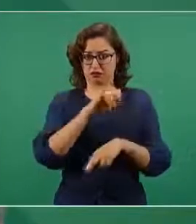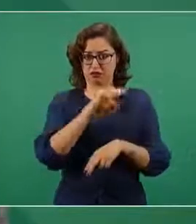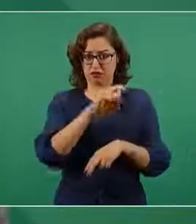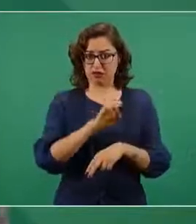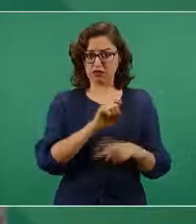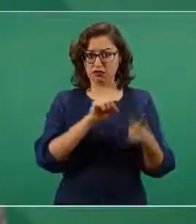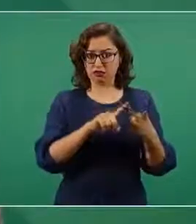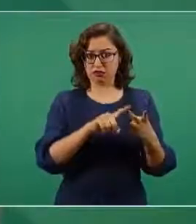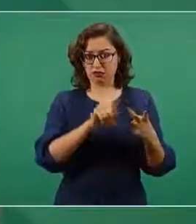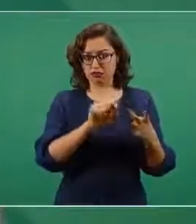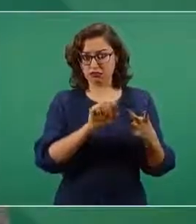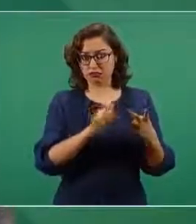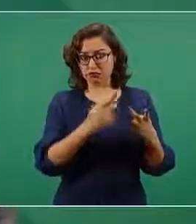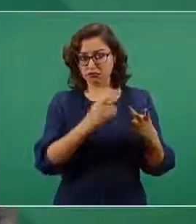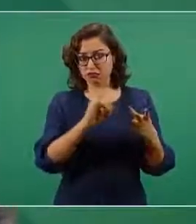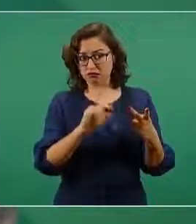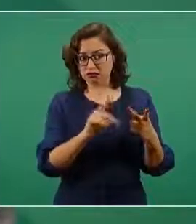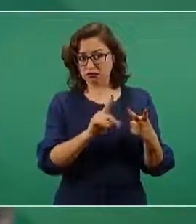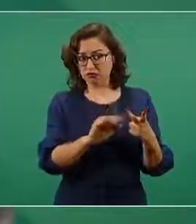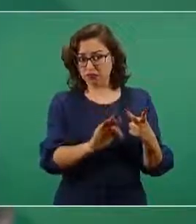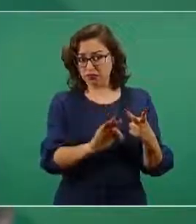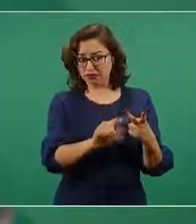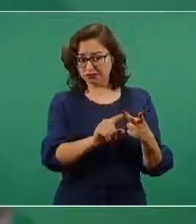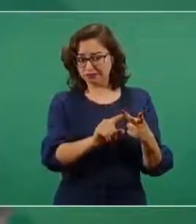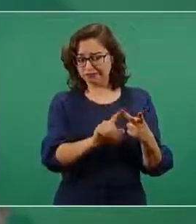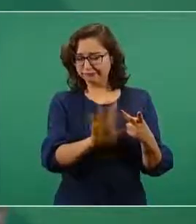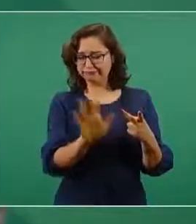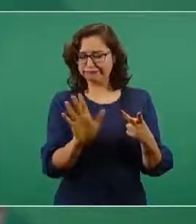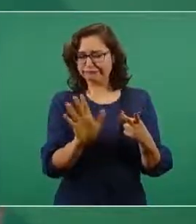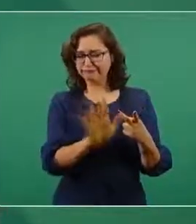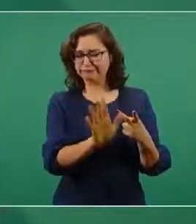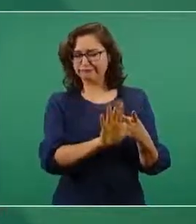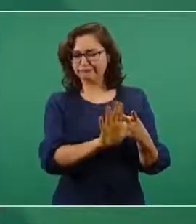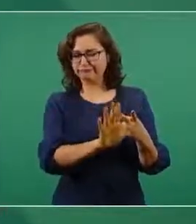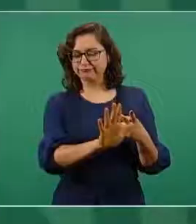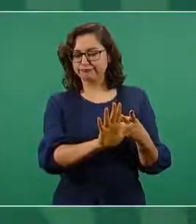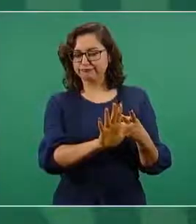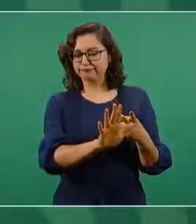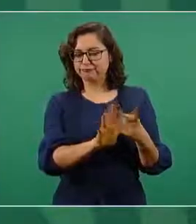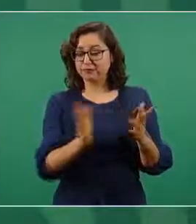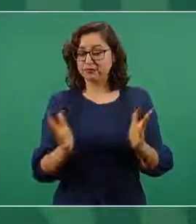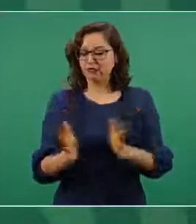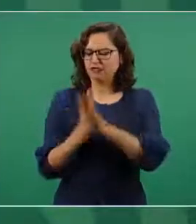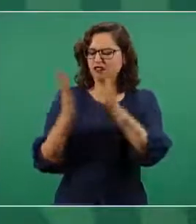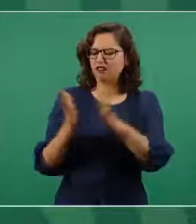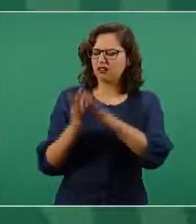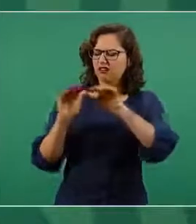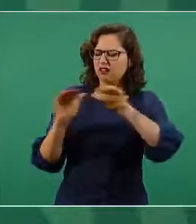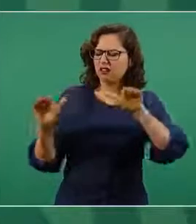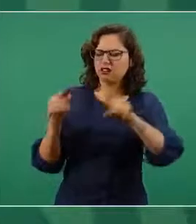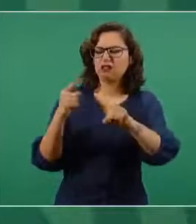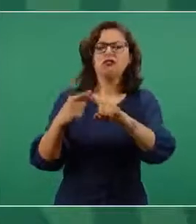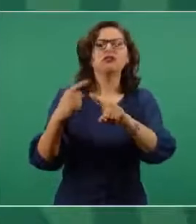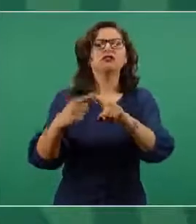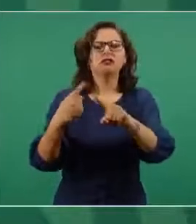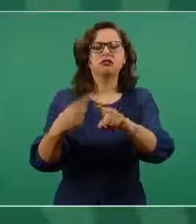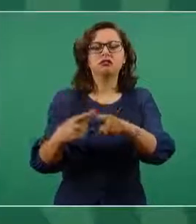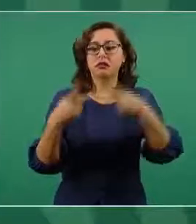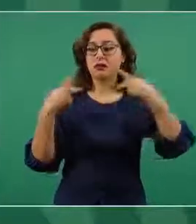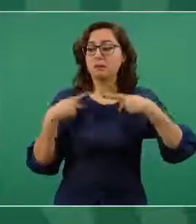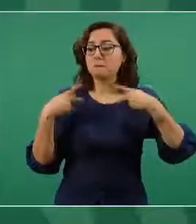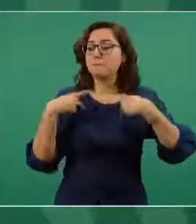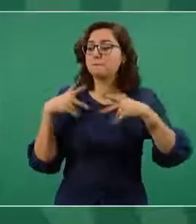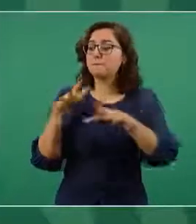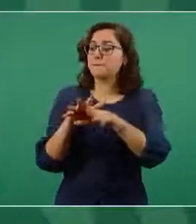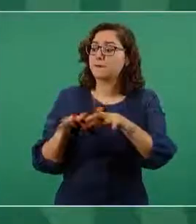el Tribunal Electoral, no, no, no. La democracia es el pueblo. Quien encarna la democracia es